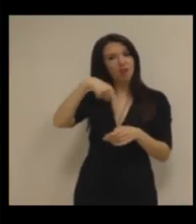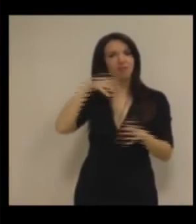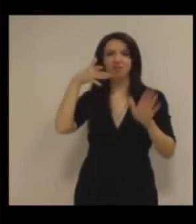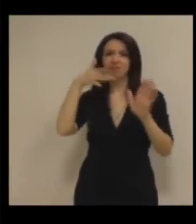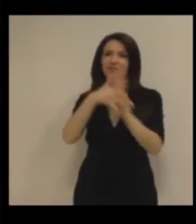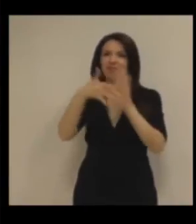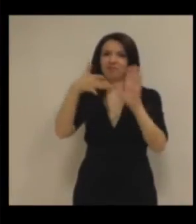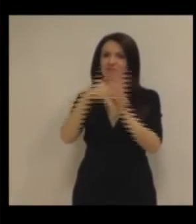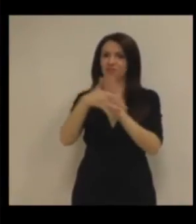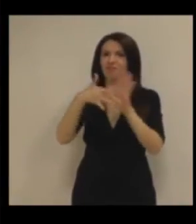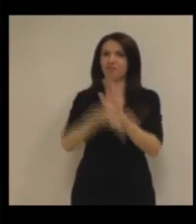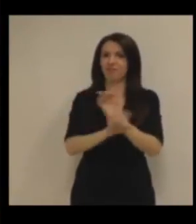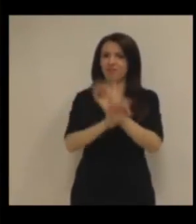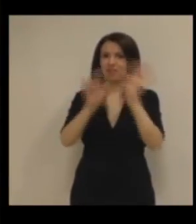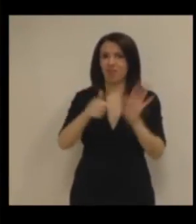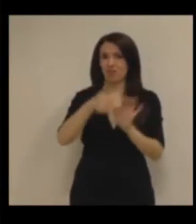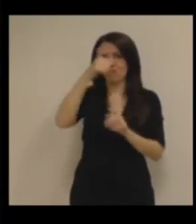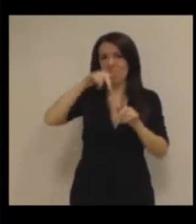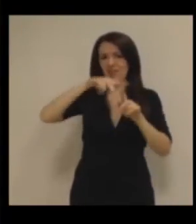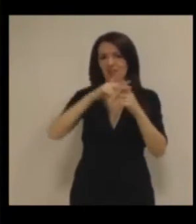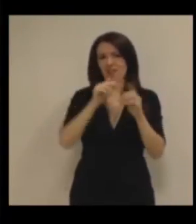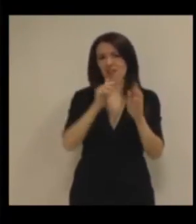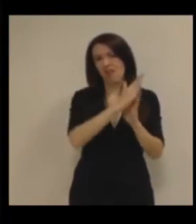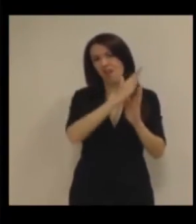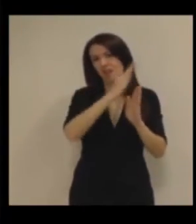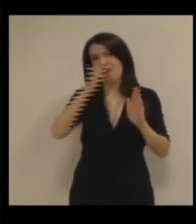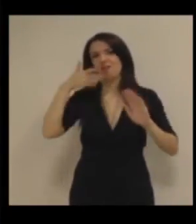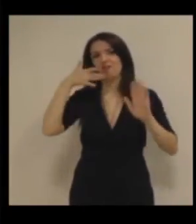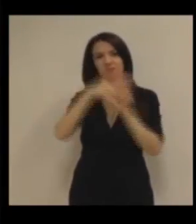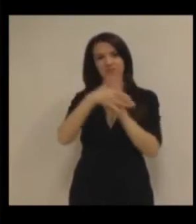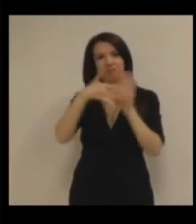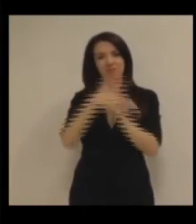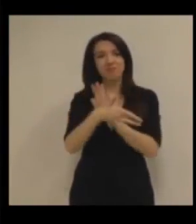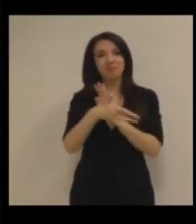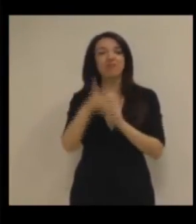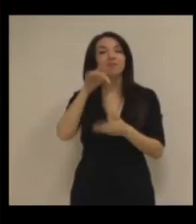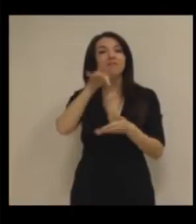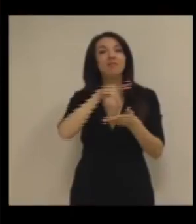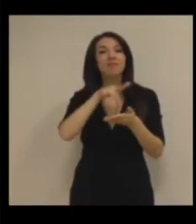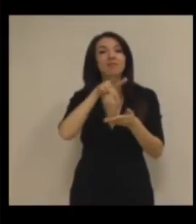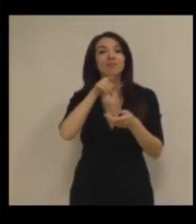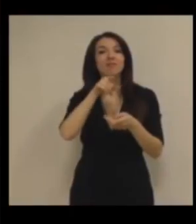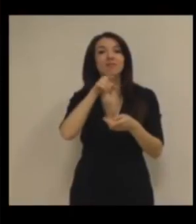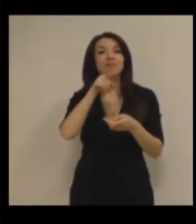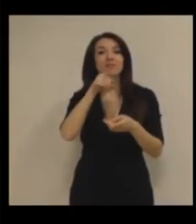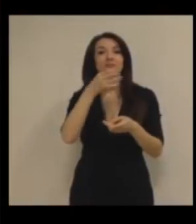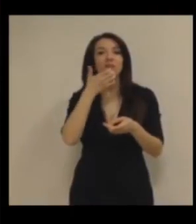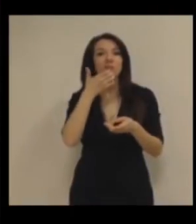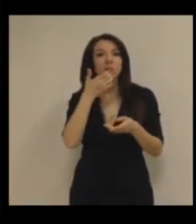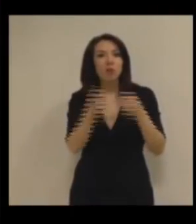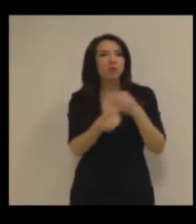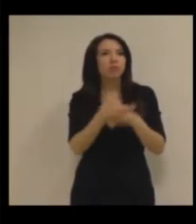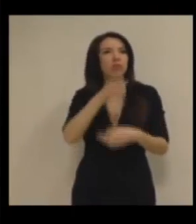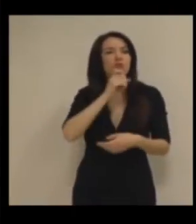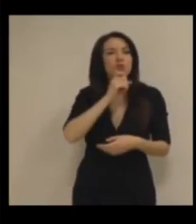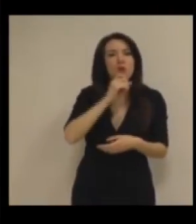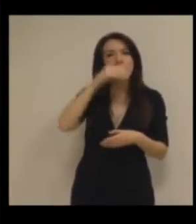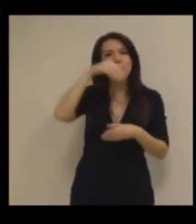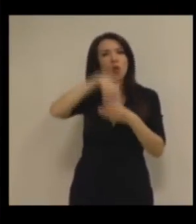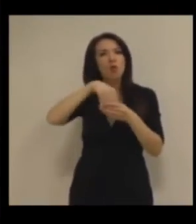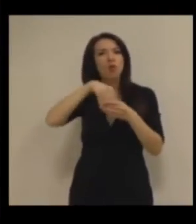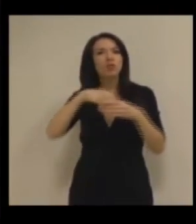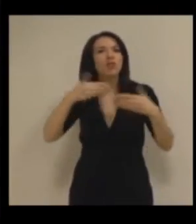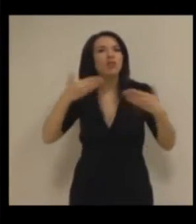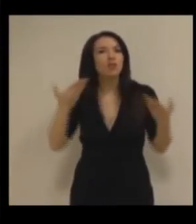a lo largo del taller, cómo surgió, qué contenidos tiene, qué es lo que